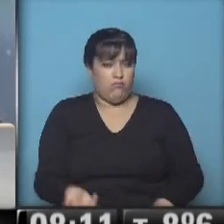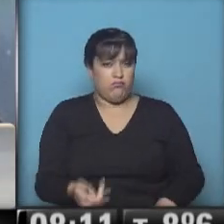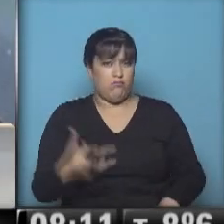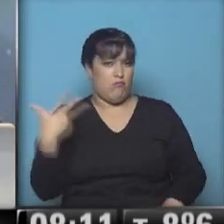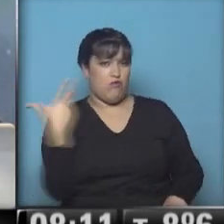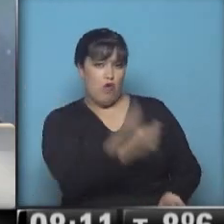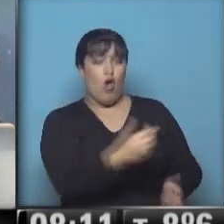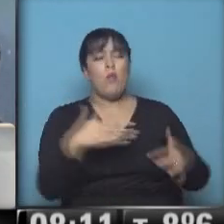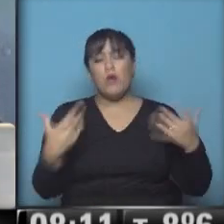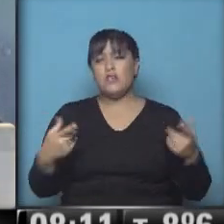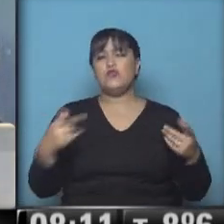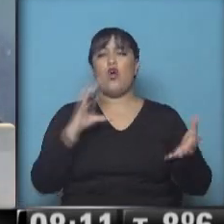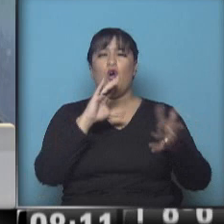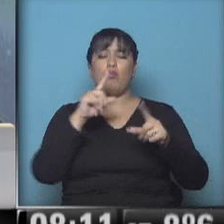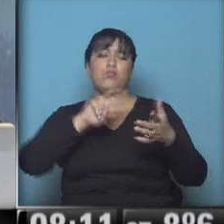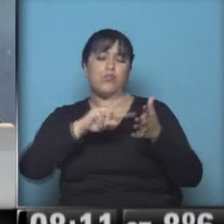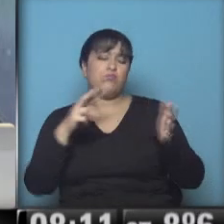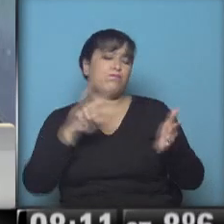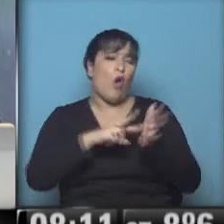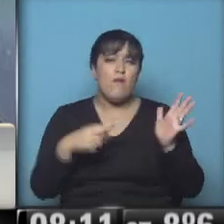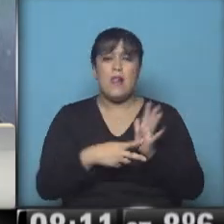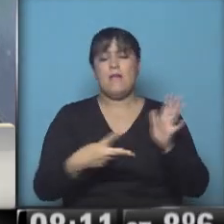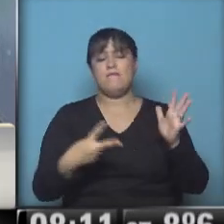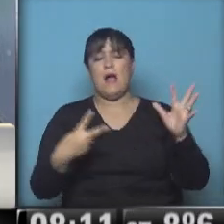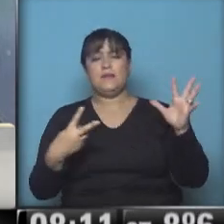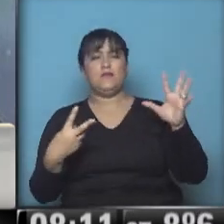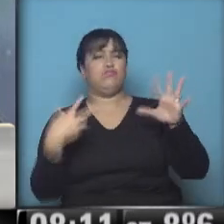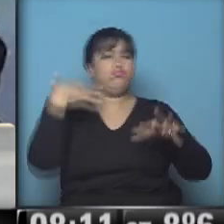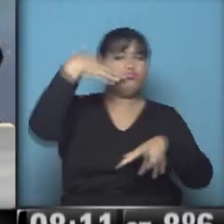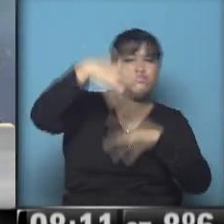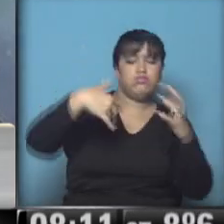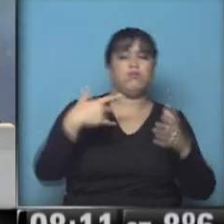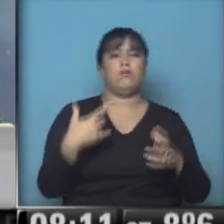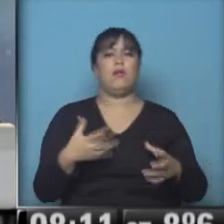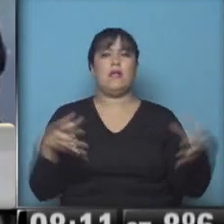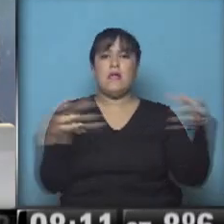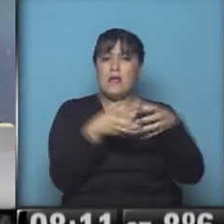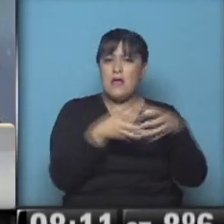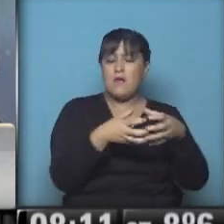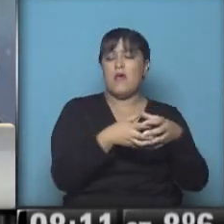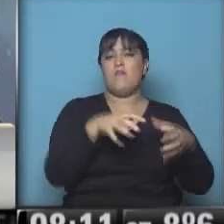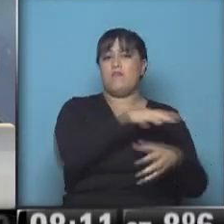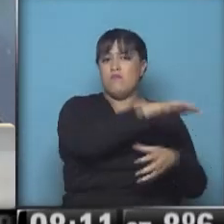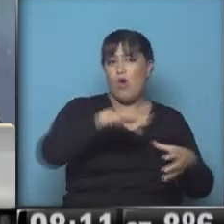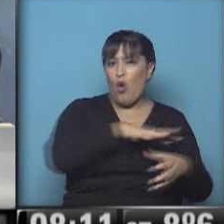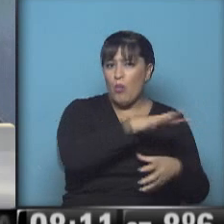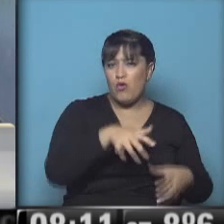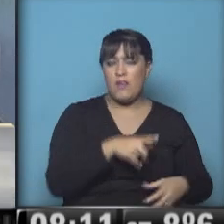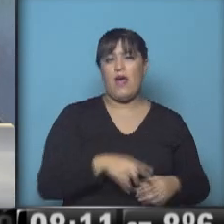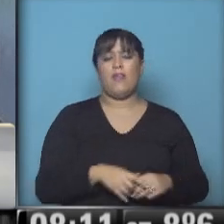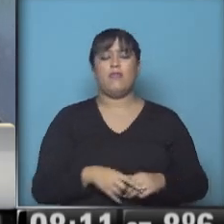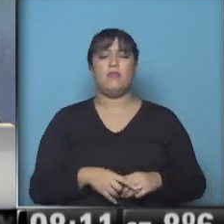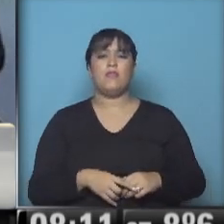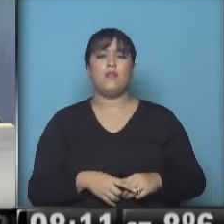las confrontaciones o las disputas existentes entre miembros de una comunidad eh En las